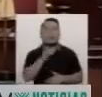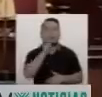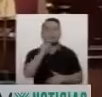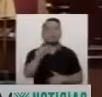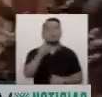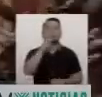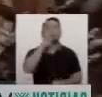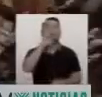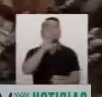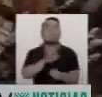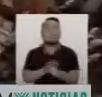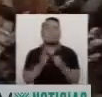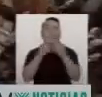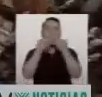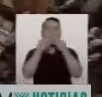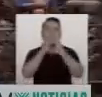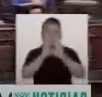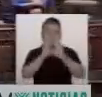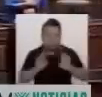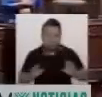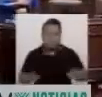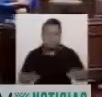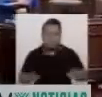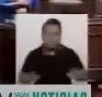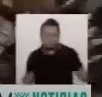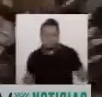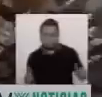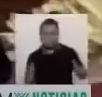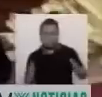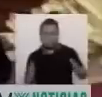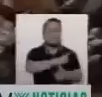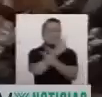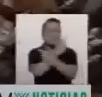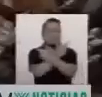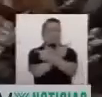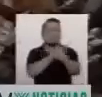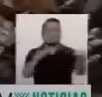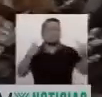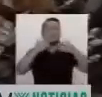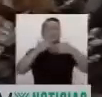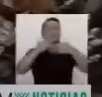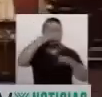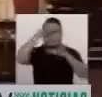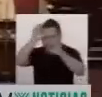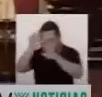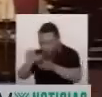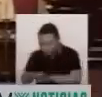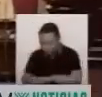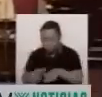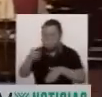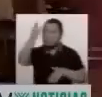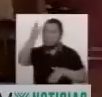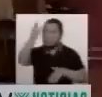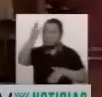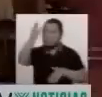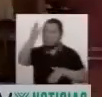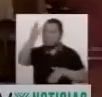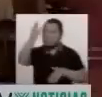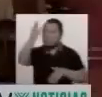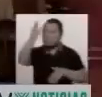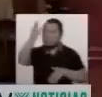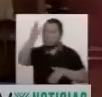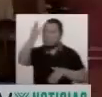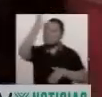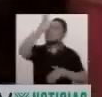reclamar legítimamente su derecho a respetar su voto su elección su